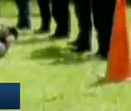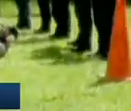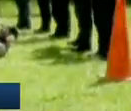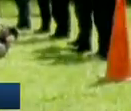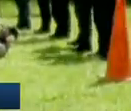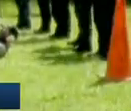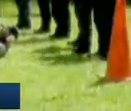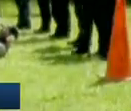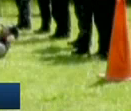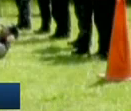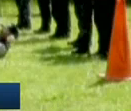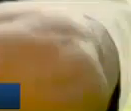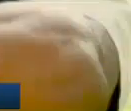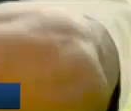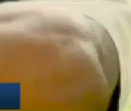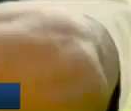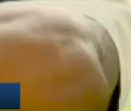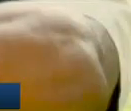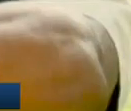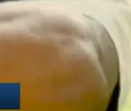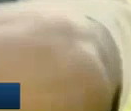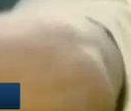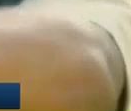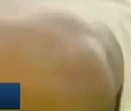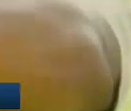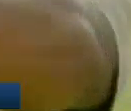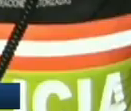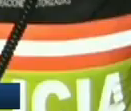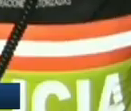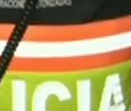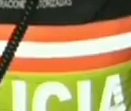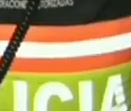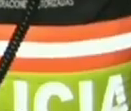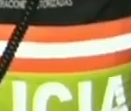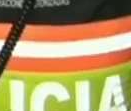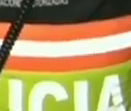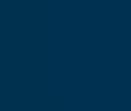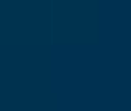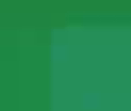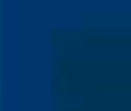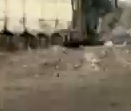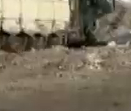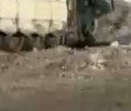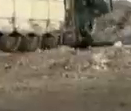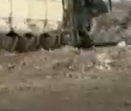Los detalles en la segunda entrega de nuestro informe especial, Policía en Crisis.